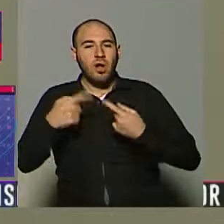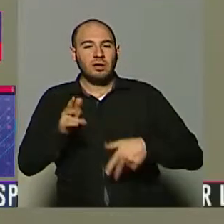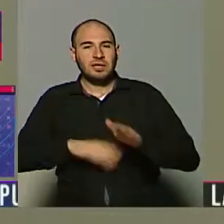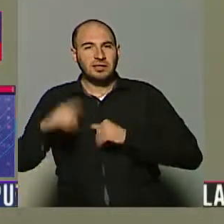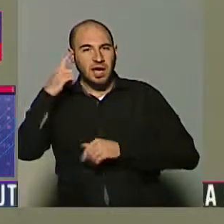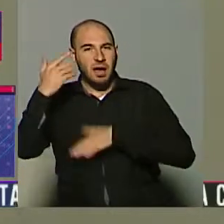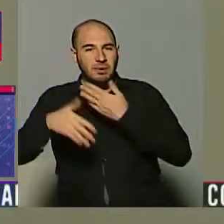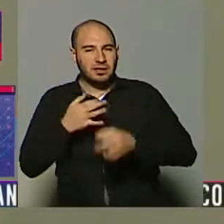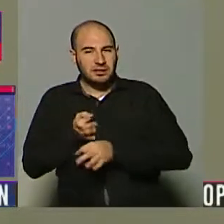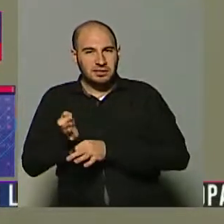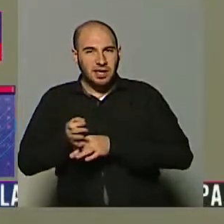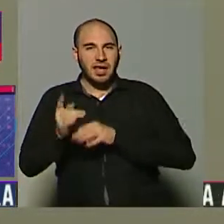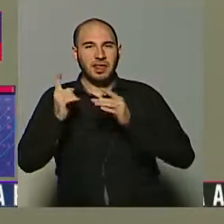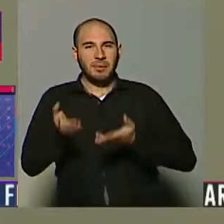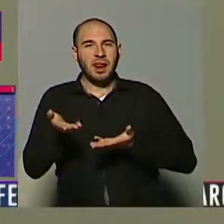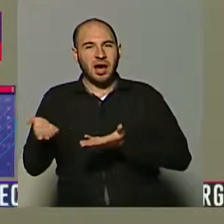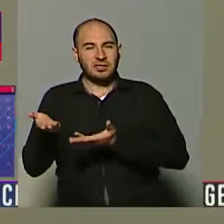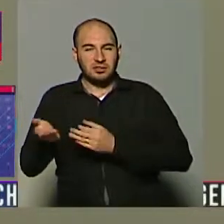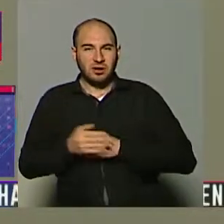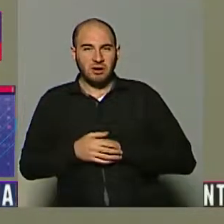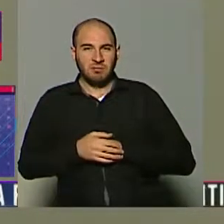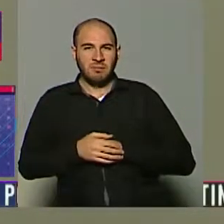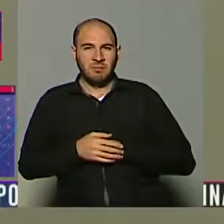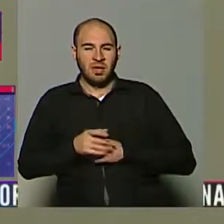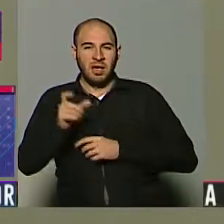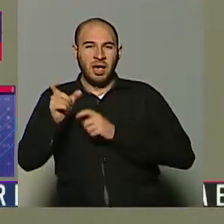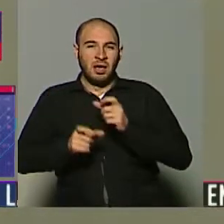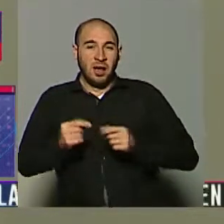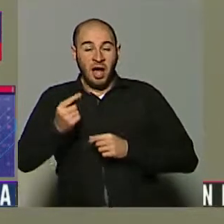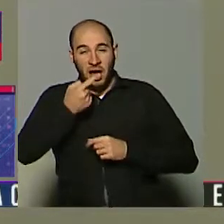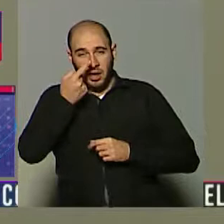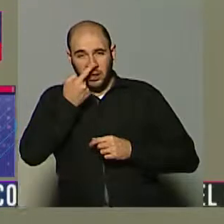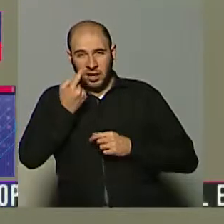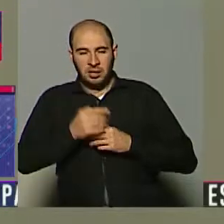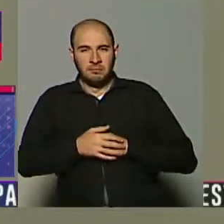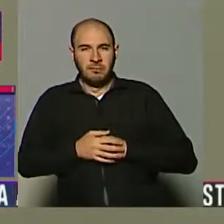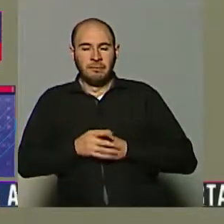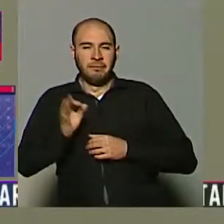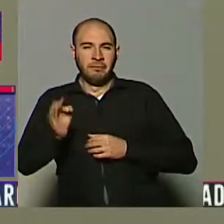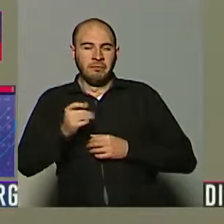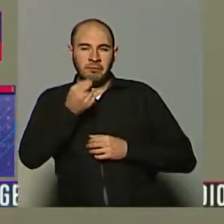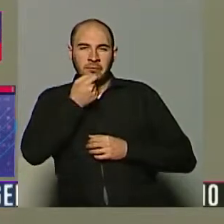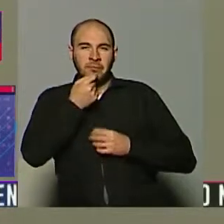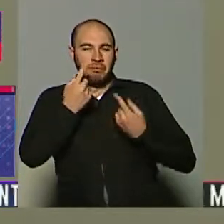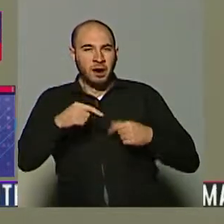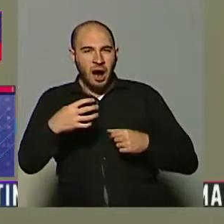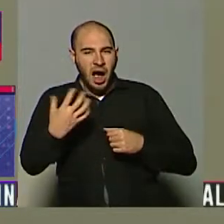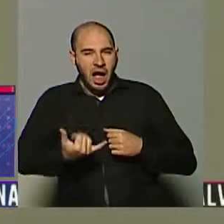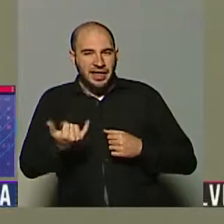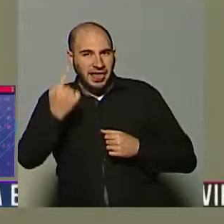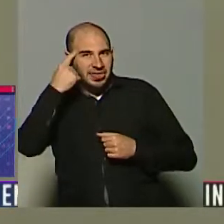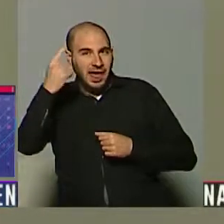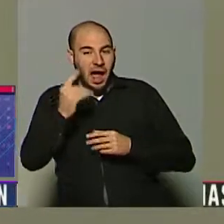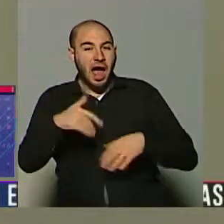de capacitación y de asesoramientos, digamos, a quien tiene algún interés en saber si lo que está teniendo como